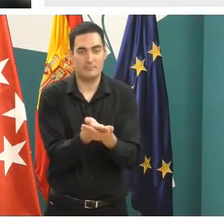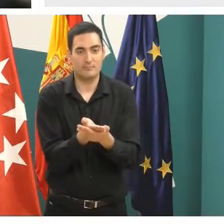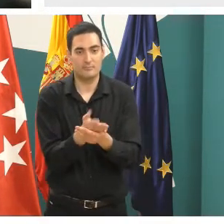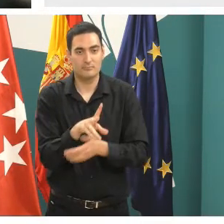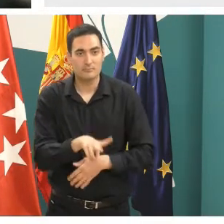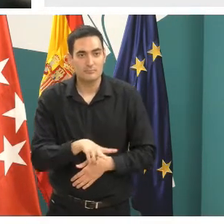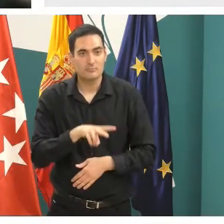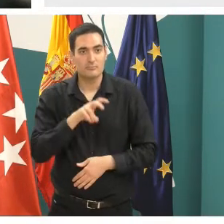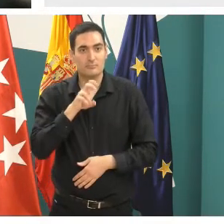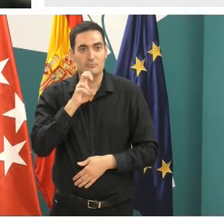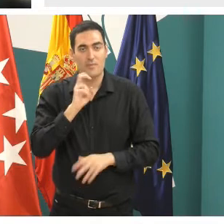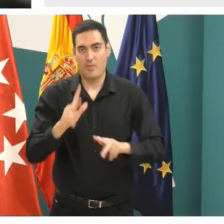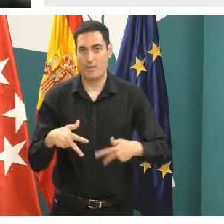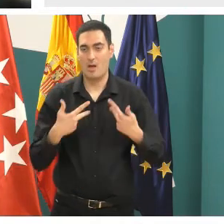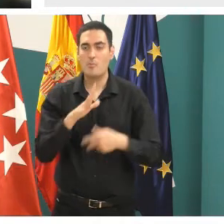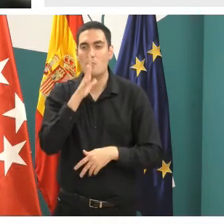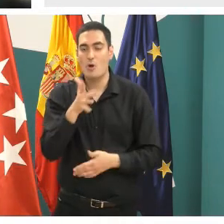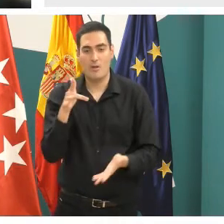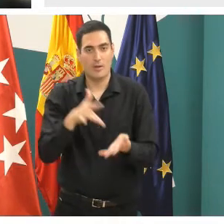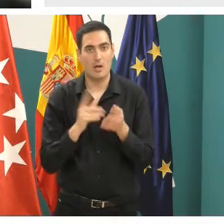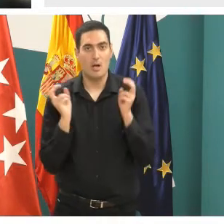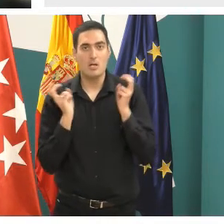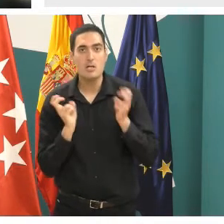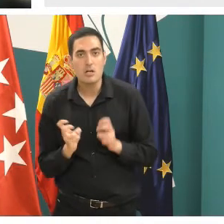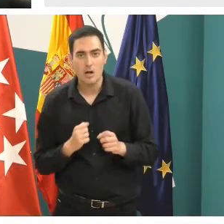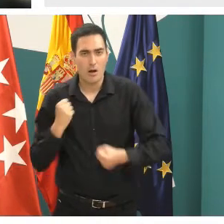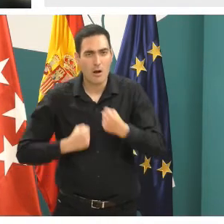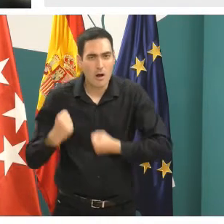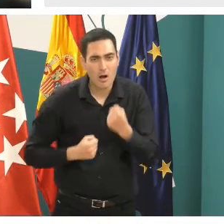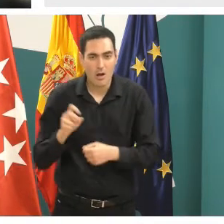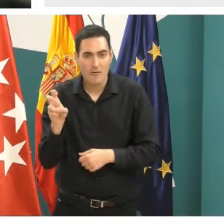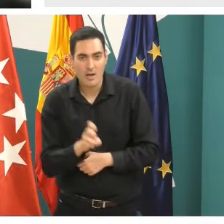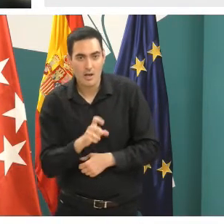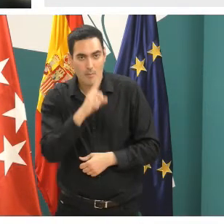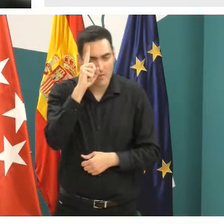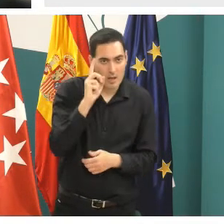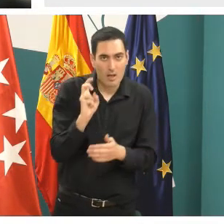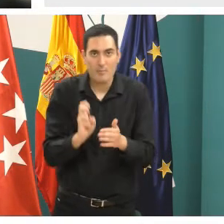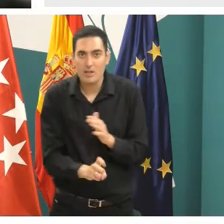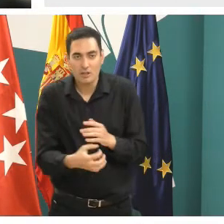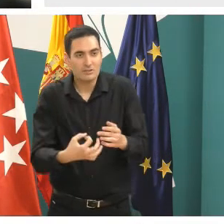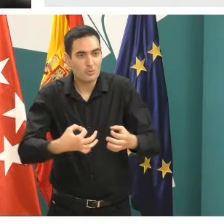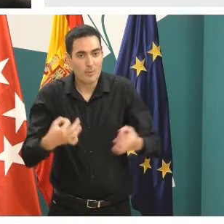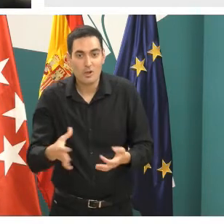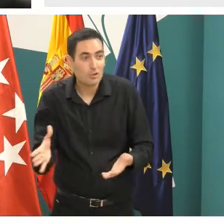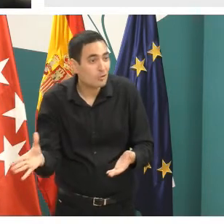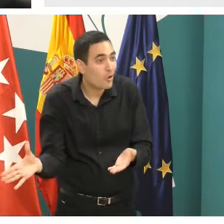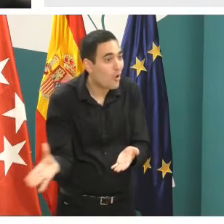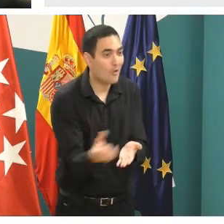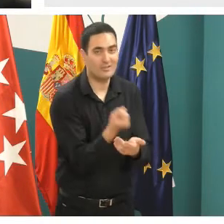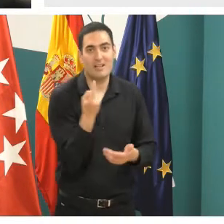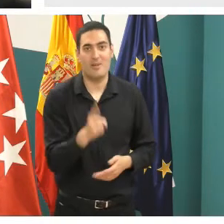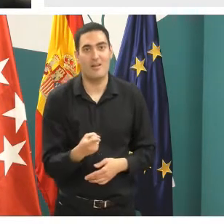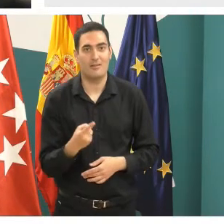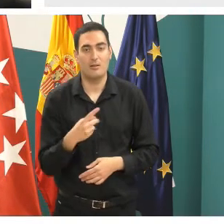un momento. Ha sido un día de estrés, venir corriendo, el metro, Madrid, y seguramente que todos vosotros también tenéis necesidad